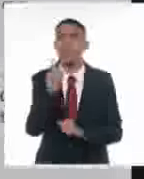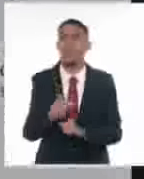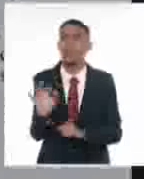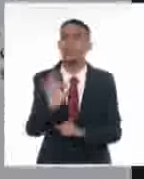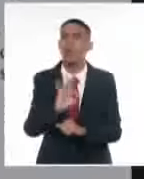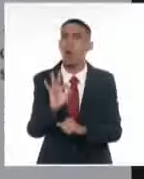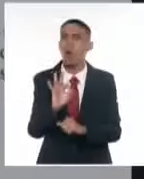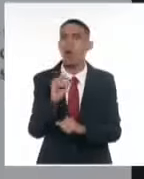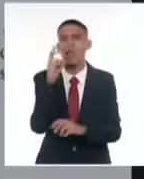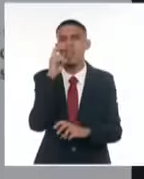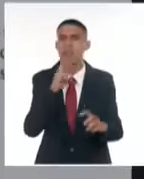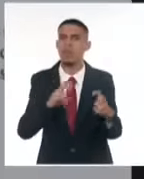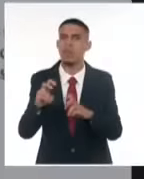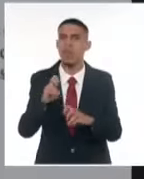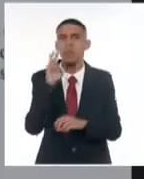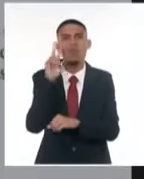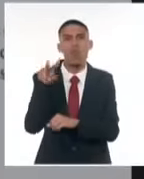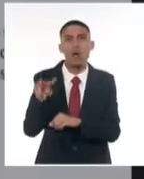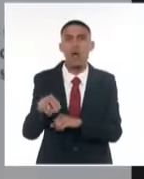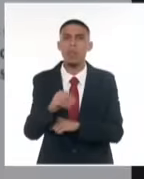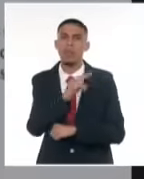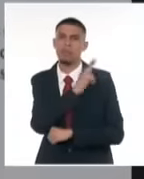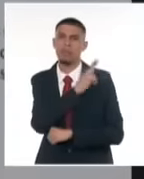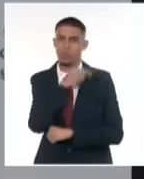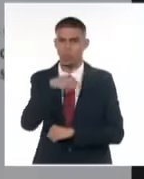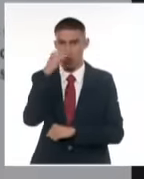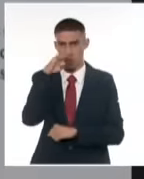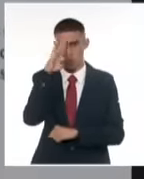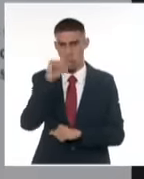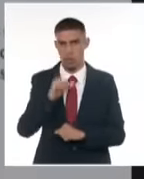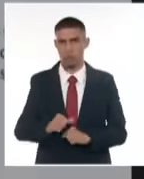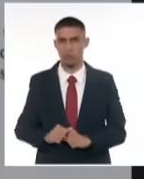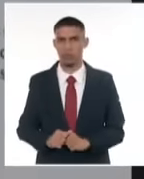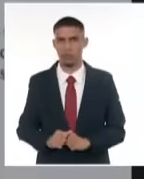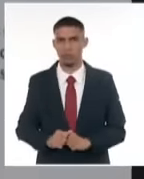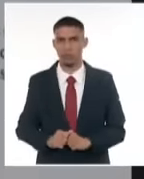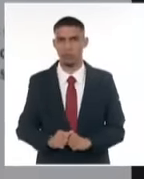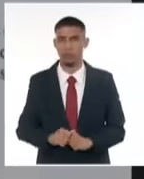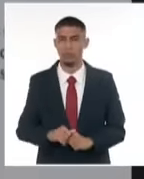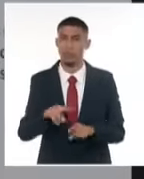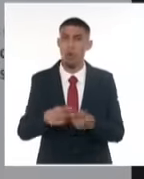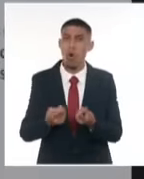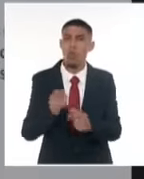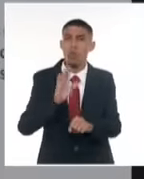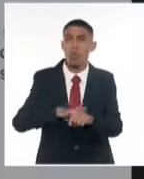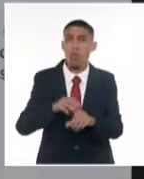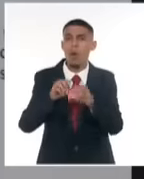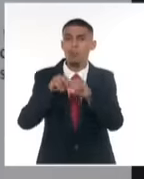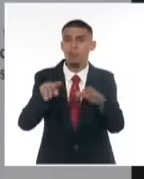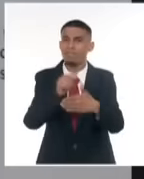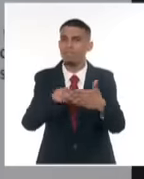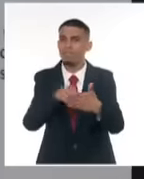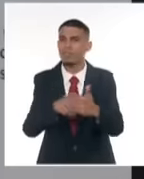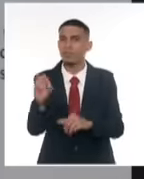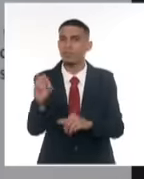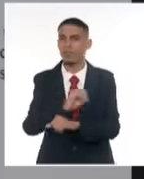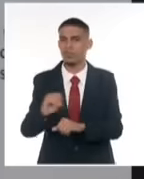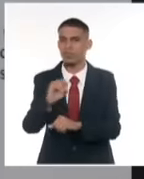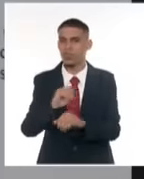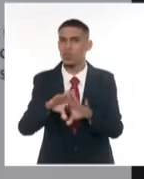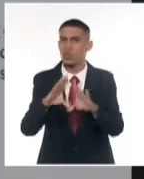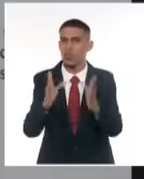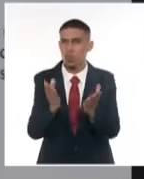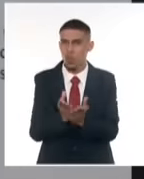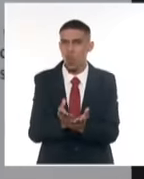y que son buscadas por las autoridades cubanas a partir de su implicación en la promoción, en la planificación, organización, financiamiento